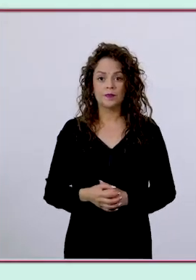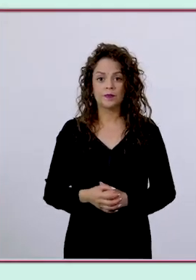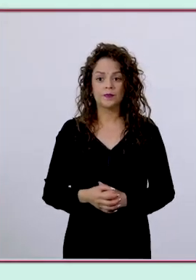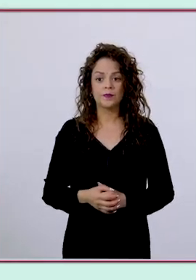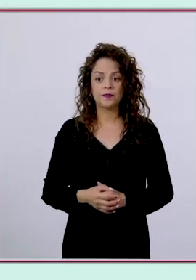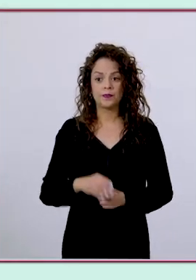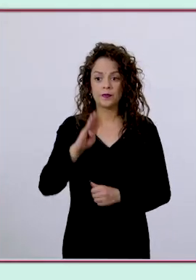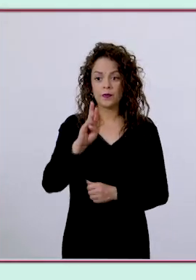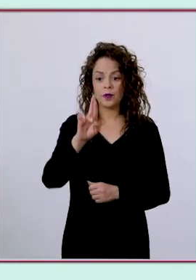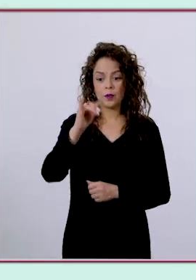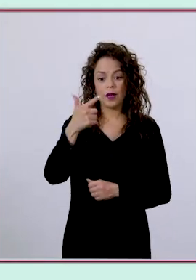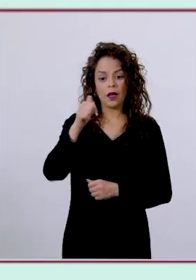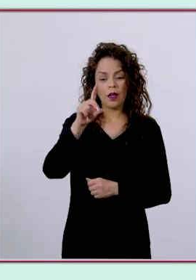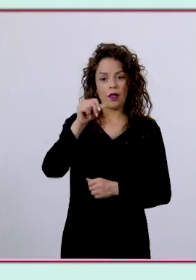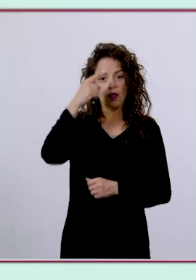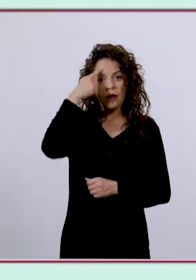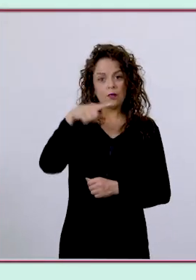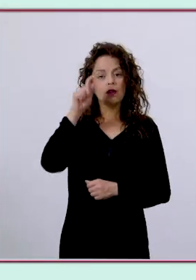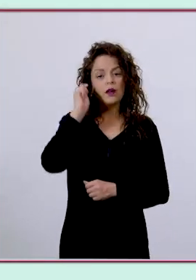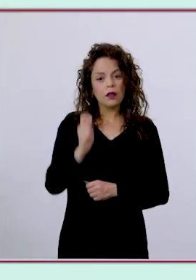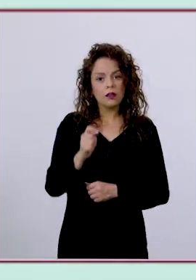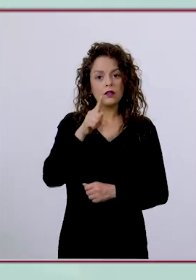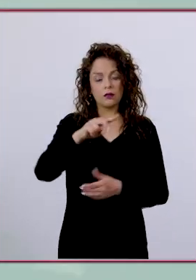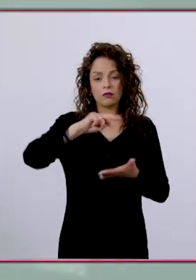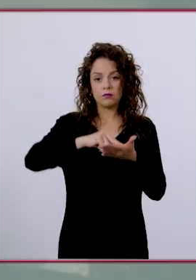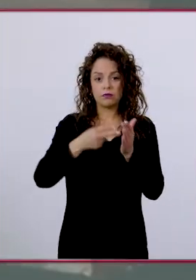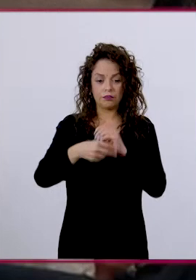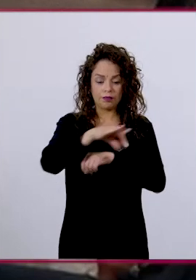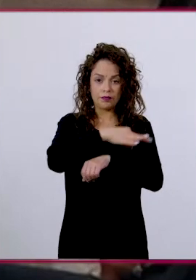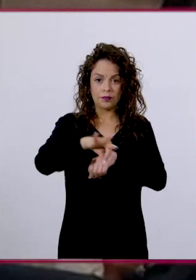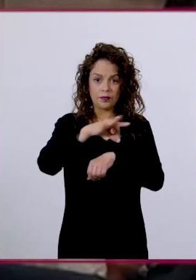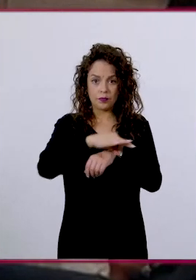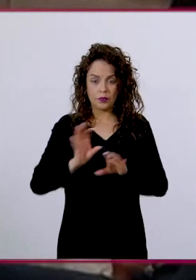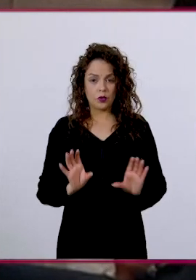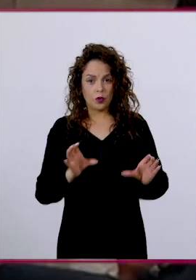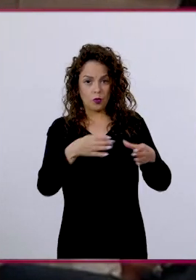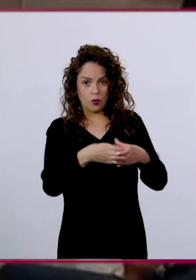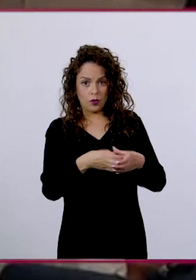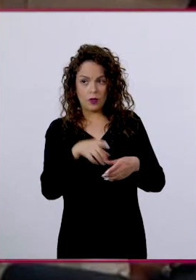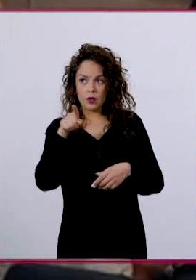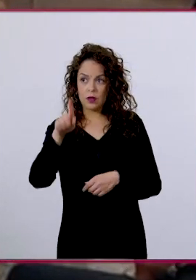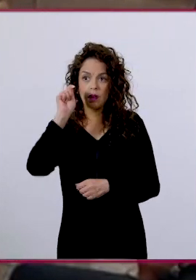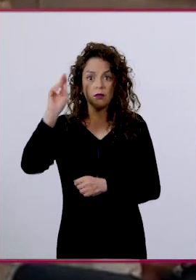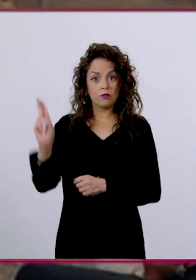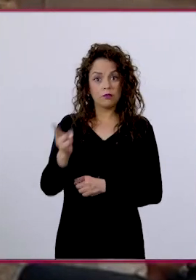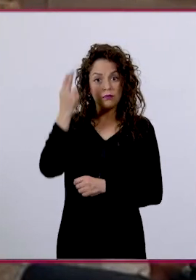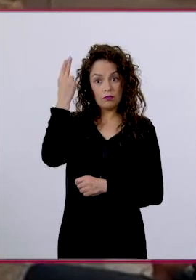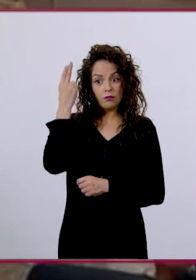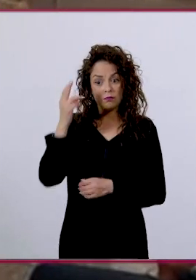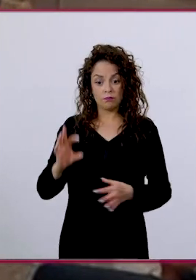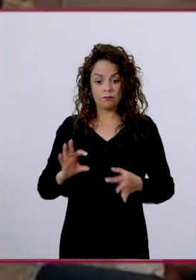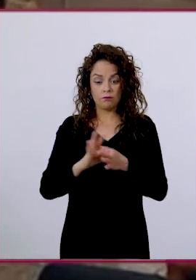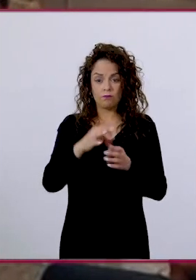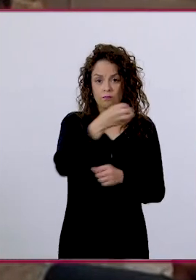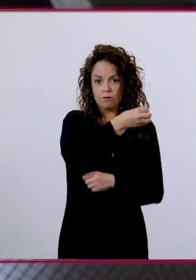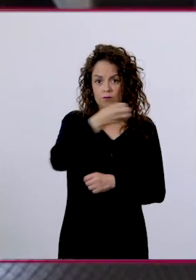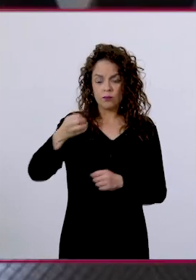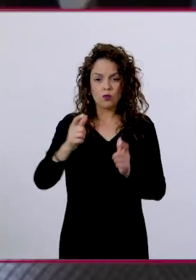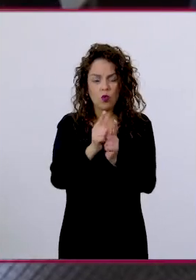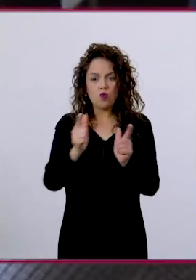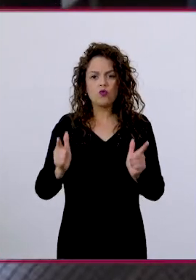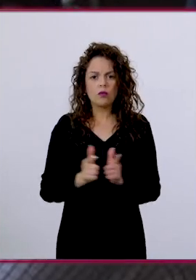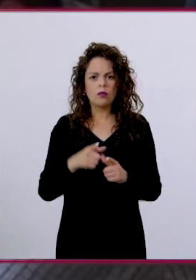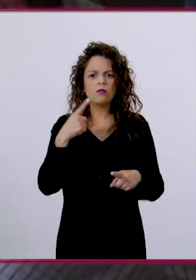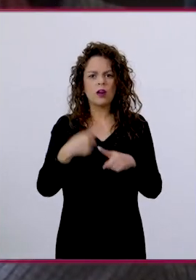Brigada Interdisciplinaria para Arquitectura Comunitaria. La Brigada Académica Interdisciplinaria es un grupo conformado